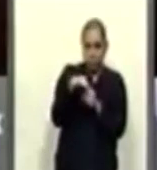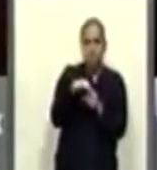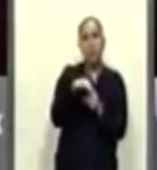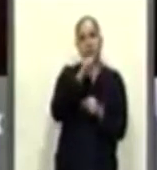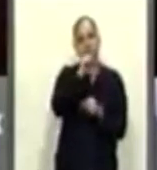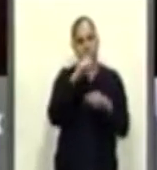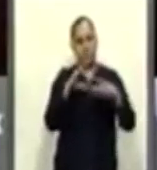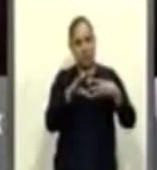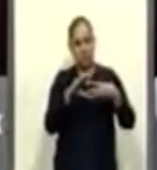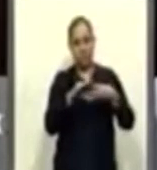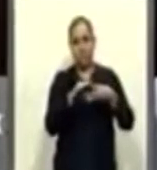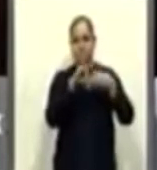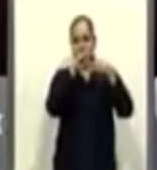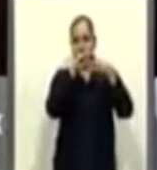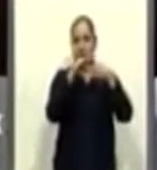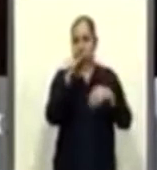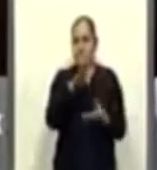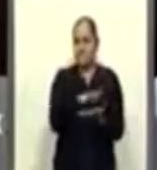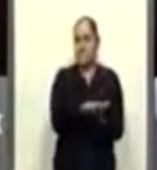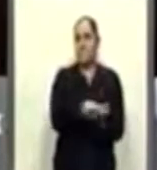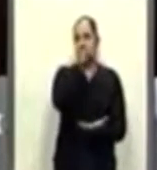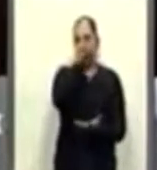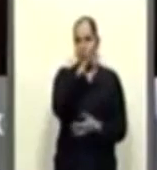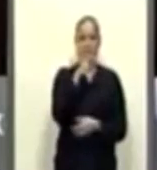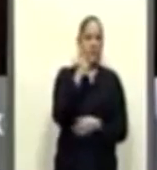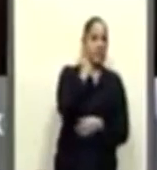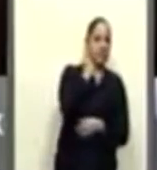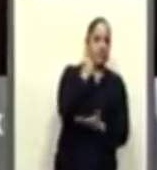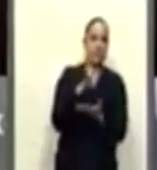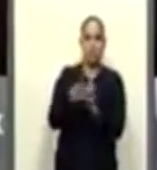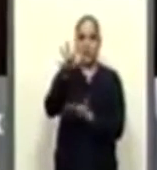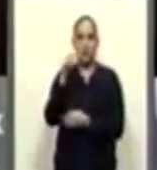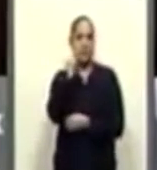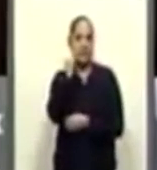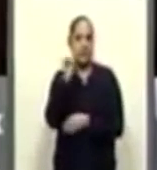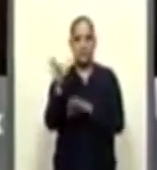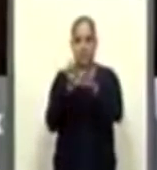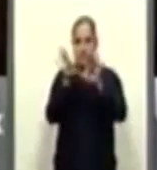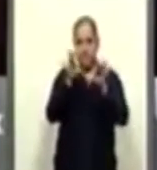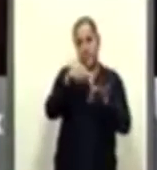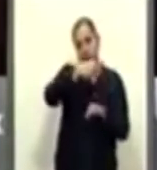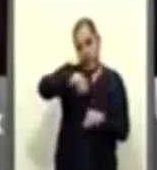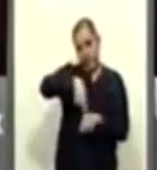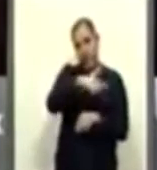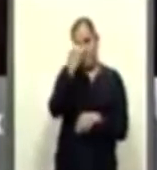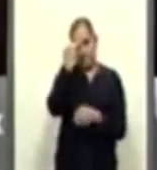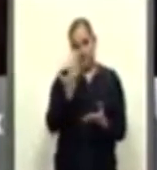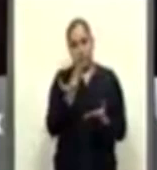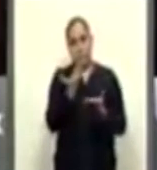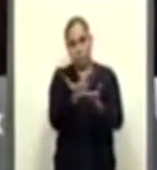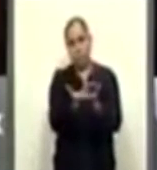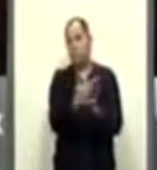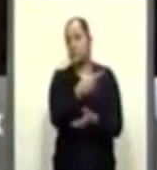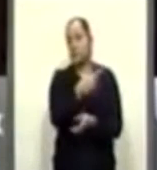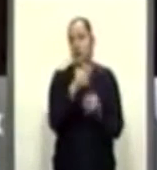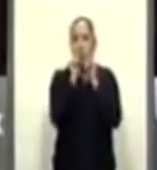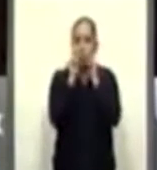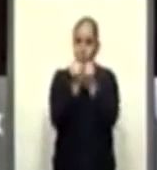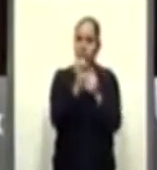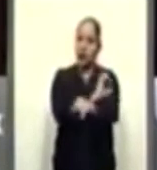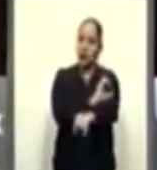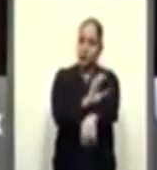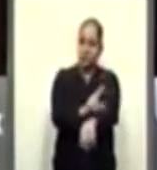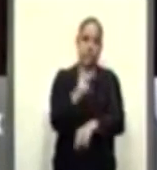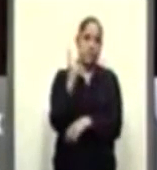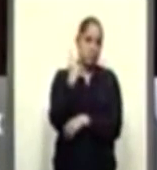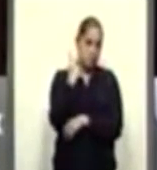terceras partes de los miembros presentes de cada cámara, a propuesta de su Junta de Coordinación Política.